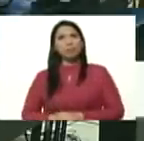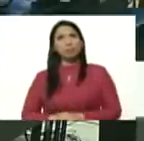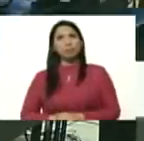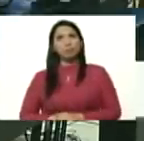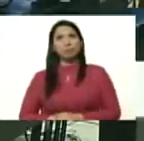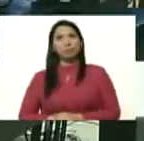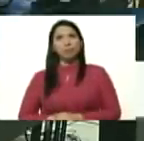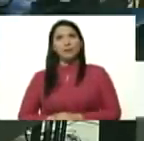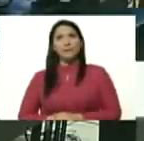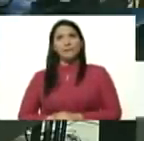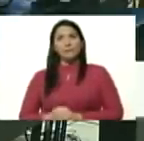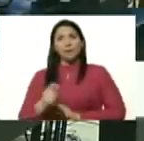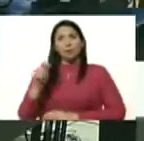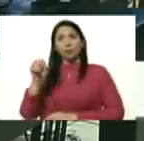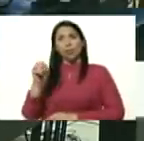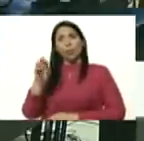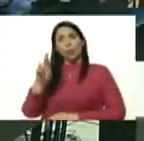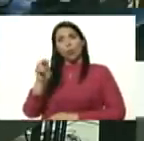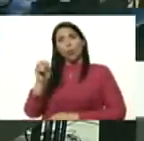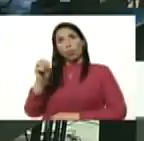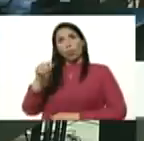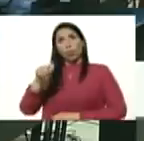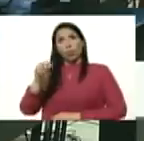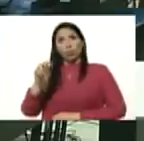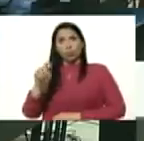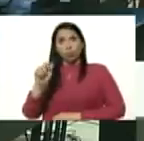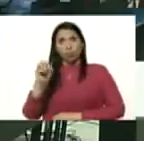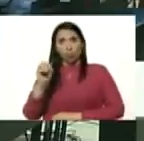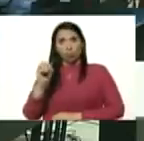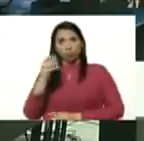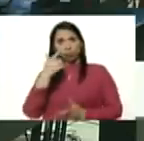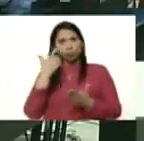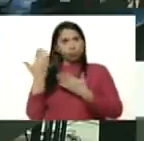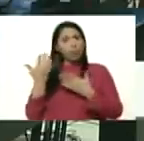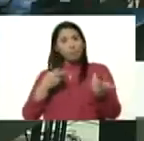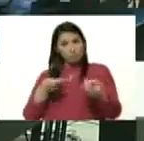De Toronto, Canadá. Adelante, Raúl, por favor, adelante.